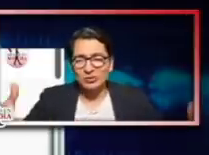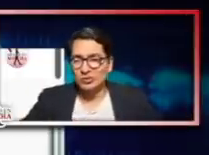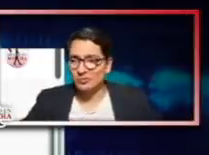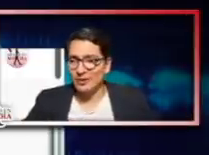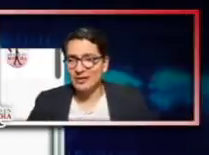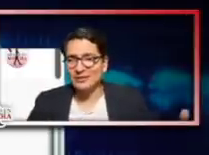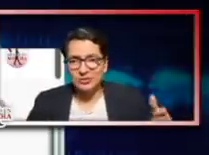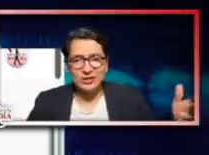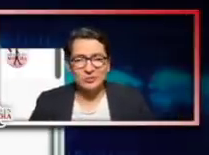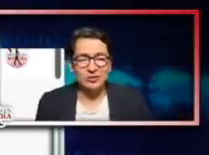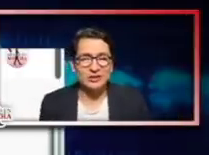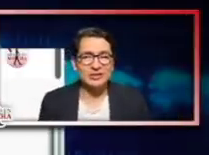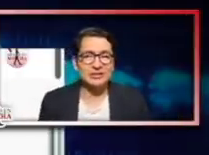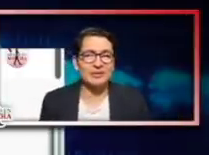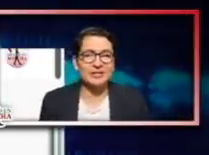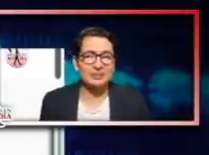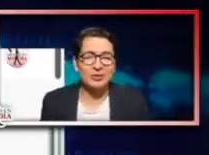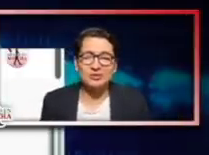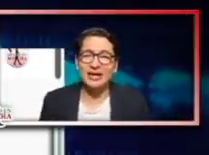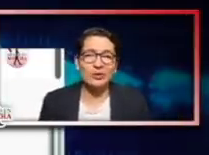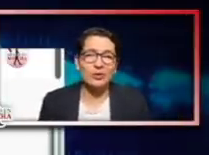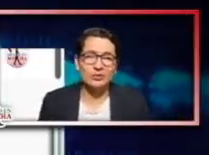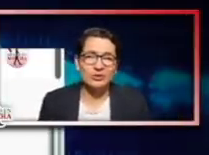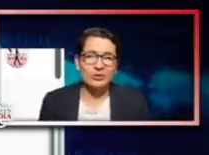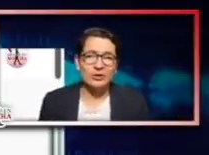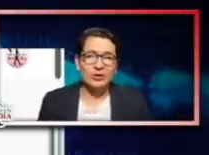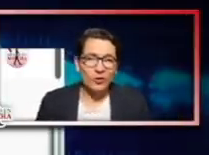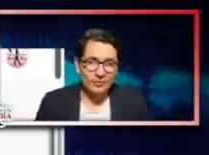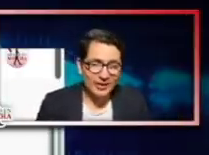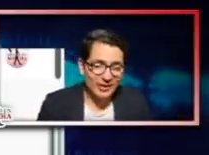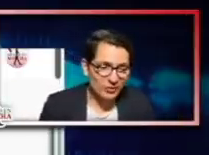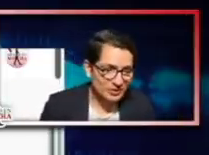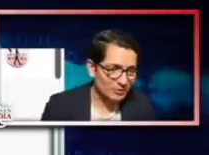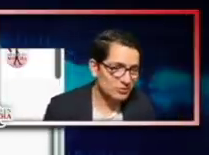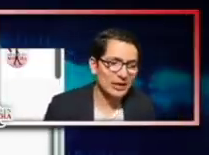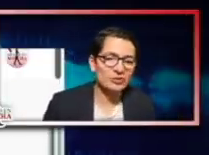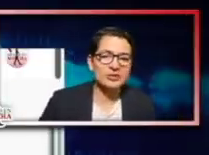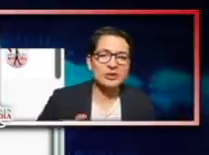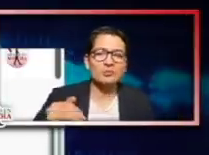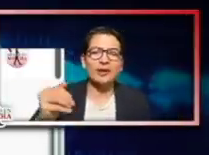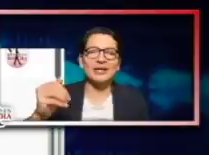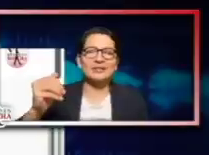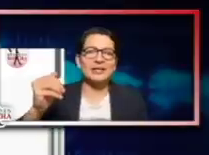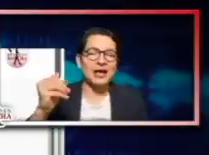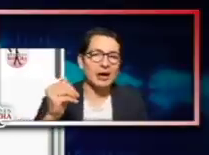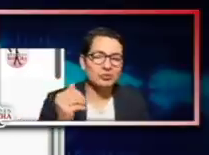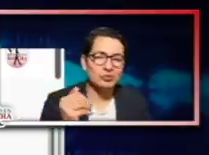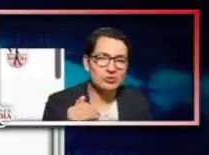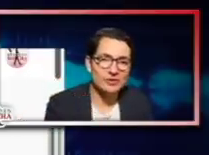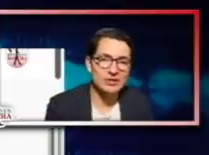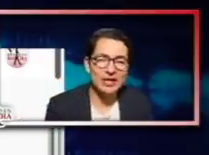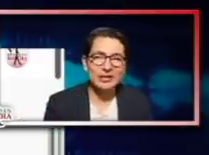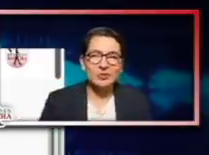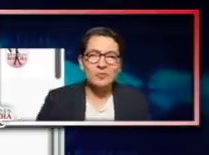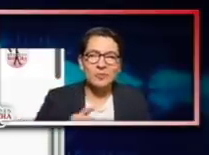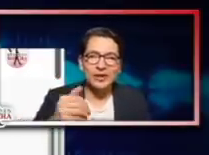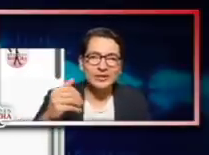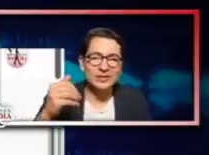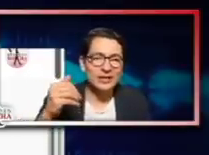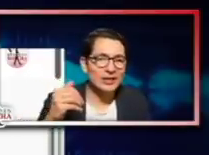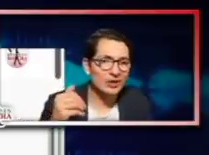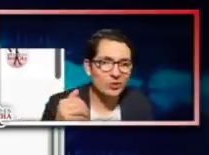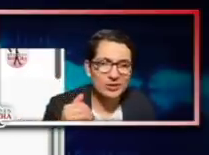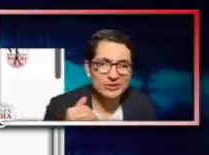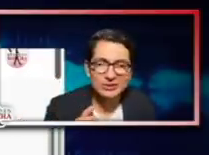necesitan de otros países de otras potencias amigas y amigos ya no hoy méxico está buscando ser un país autosuficiente un